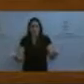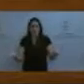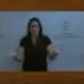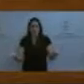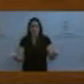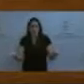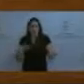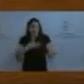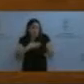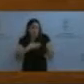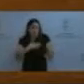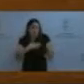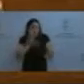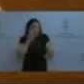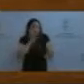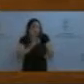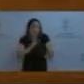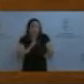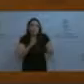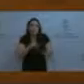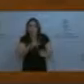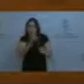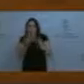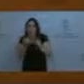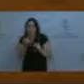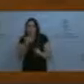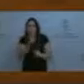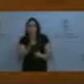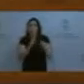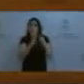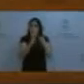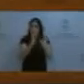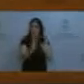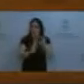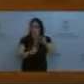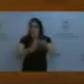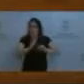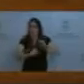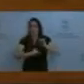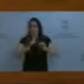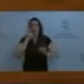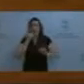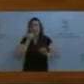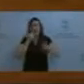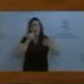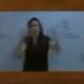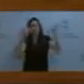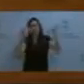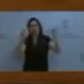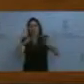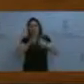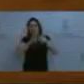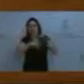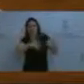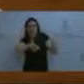particularmente, señor Llamazares y otros han hecho referencias, que la vivienda familiar habitual, déjese de sentimentalismos,